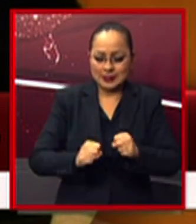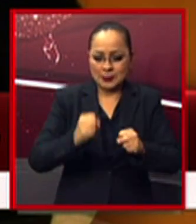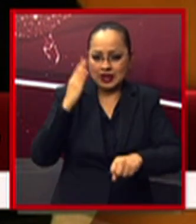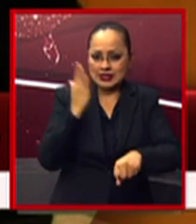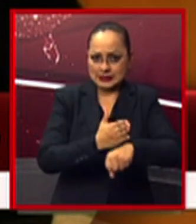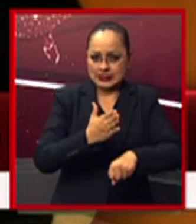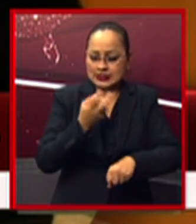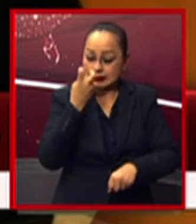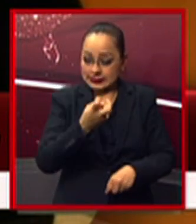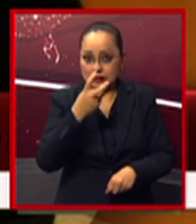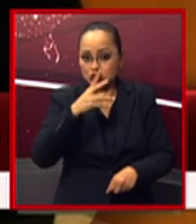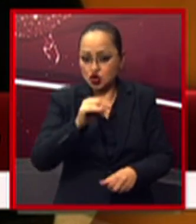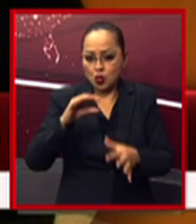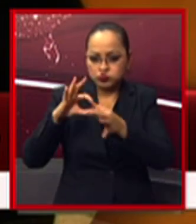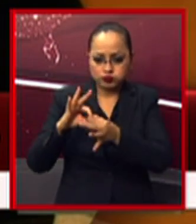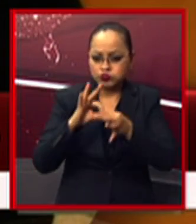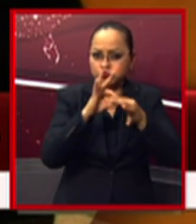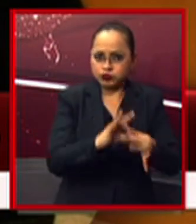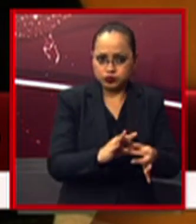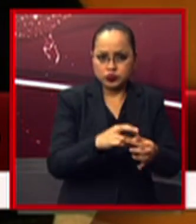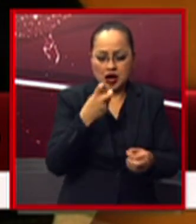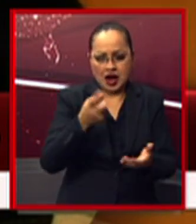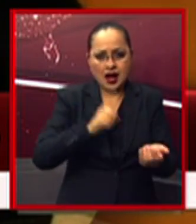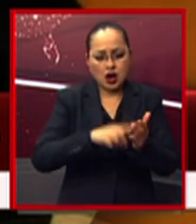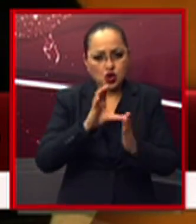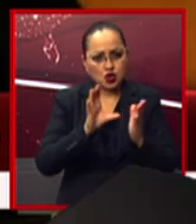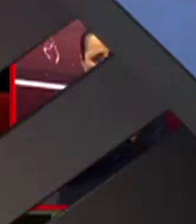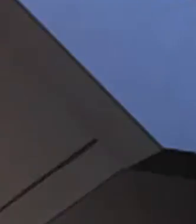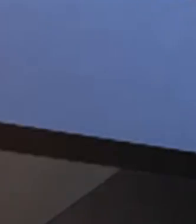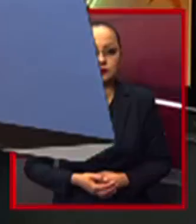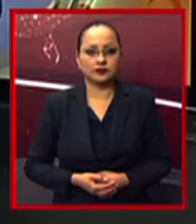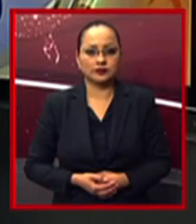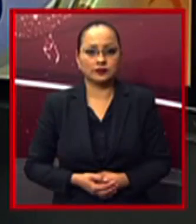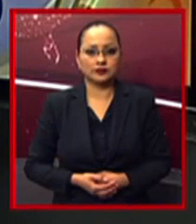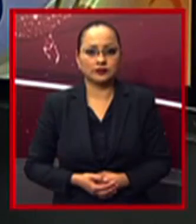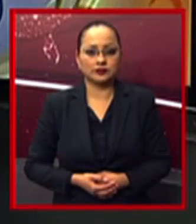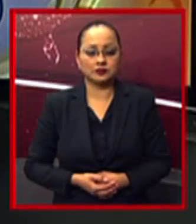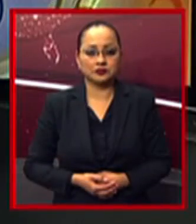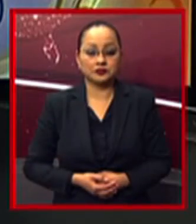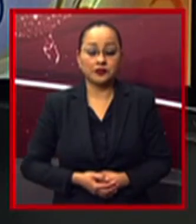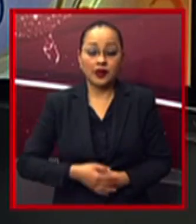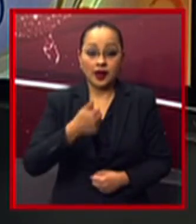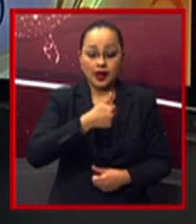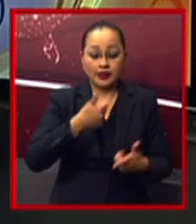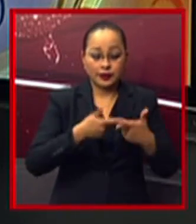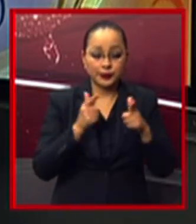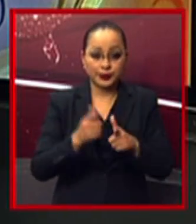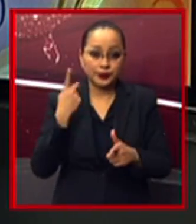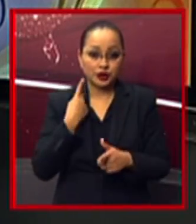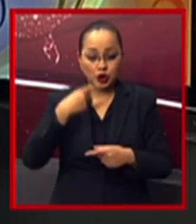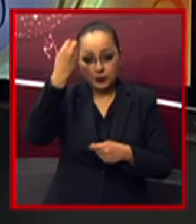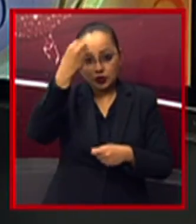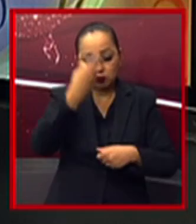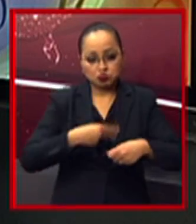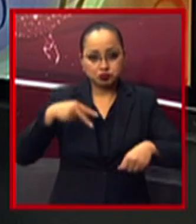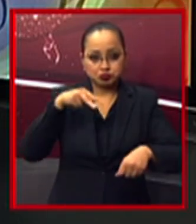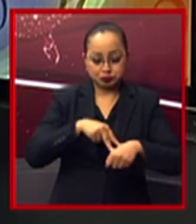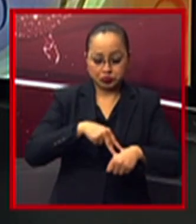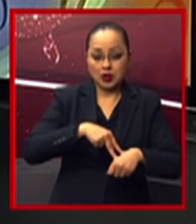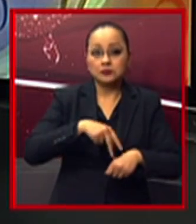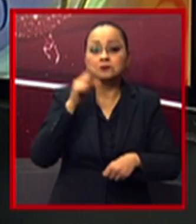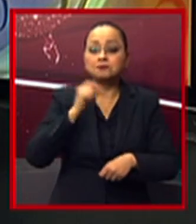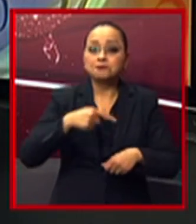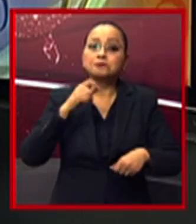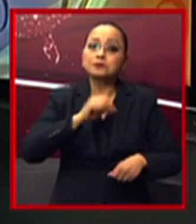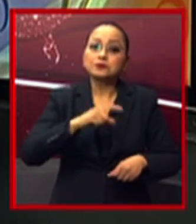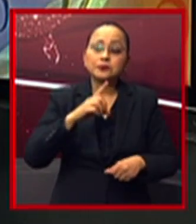penal acusatorio que establece nuestra Constitución. Y previo a la ronda de posicionamientos de los grupos parlamentarios, la